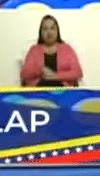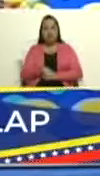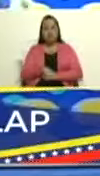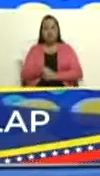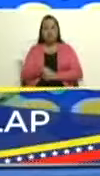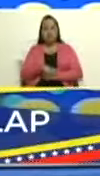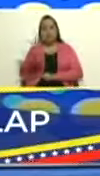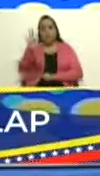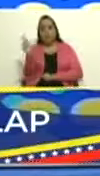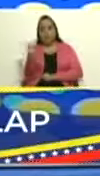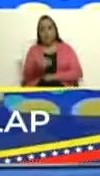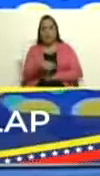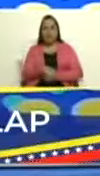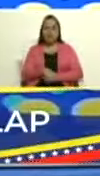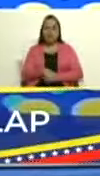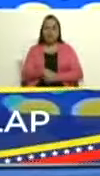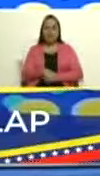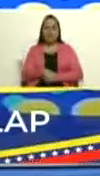4 años y 5 meses.